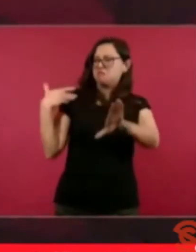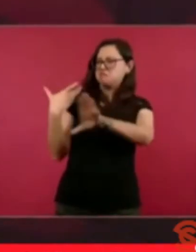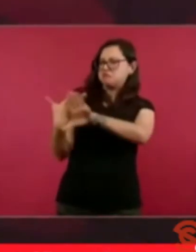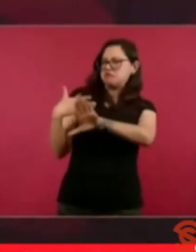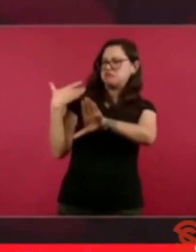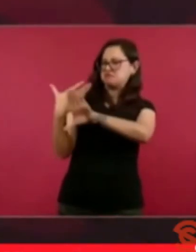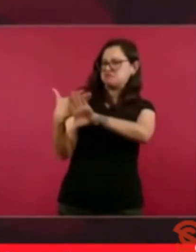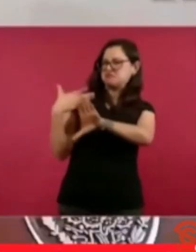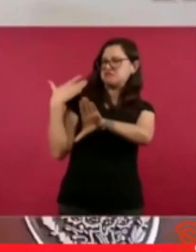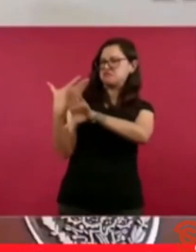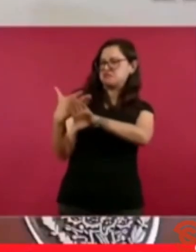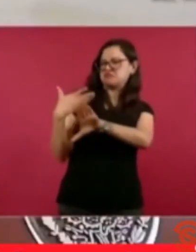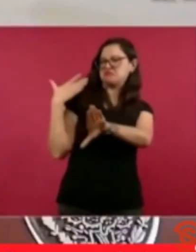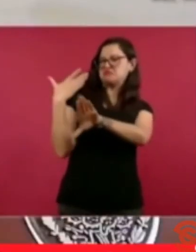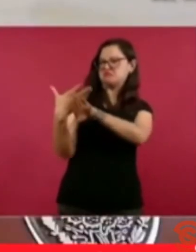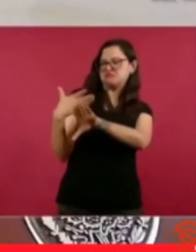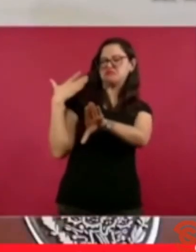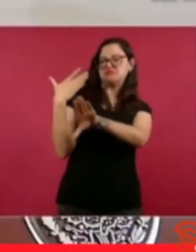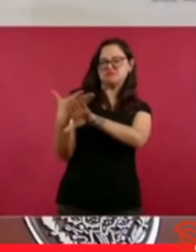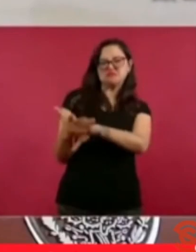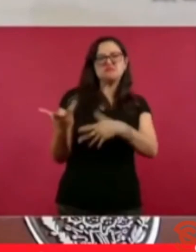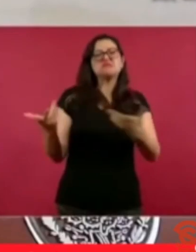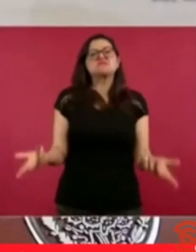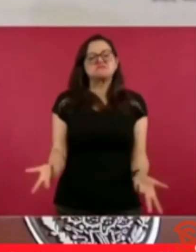Reforma y del Universal.